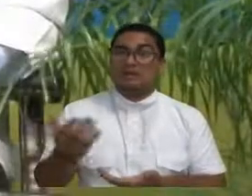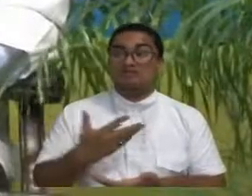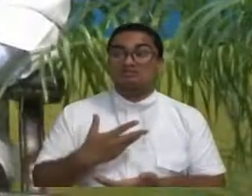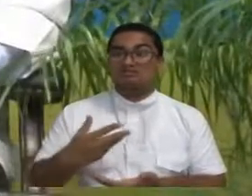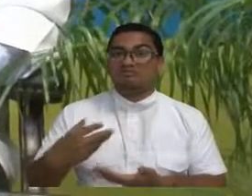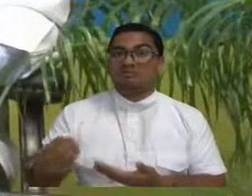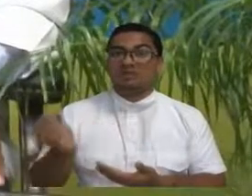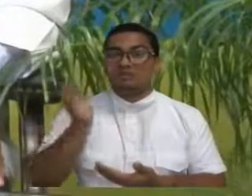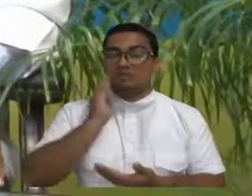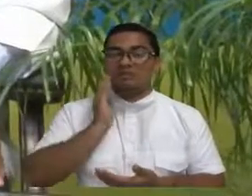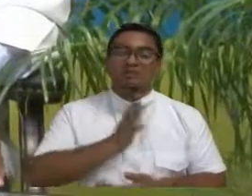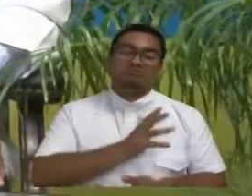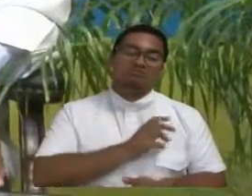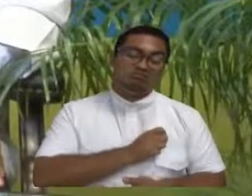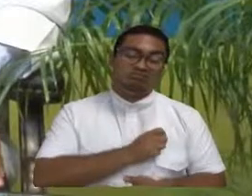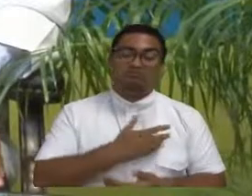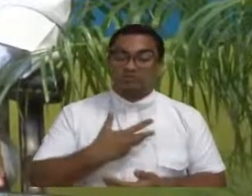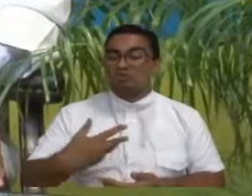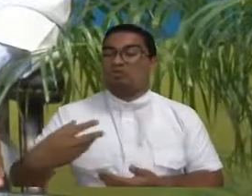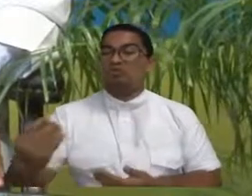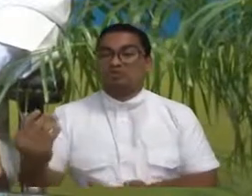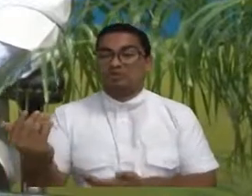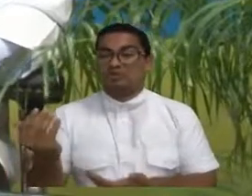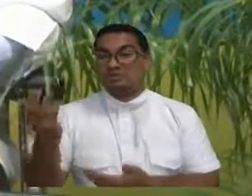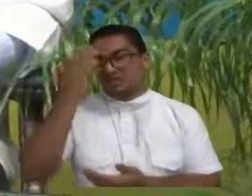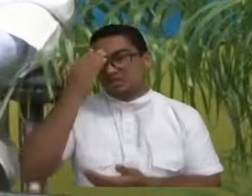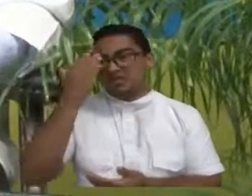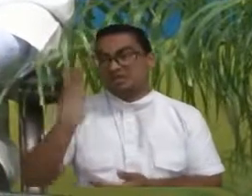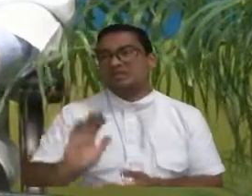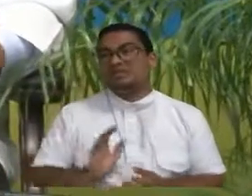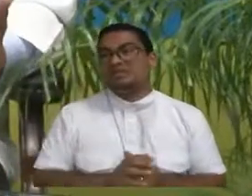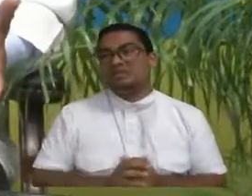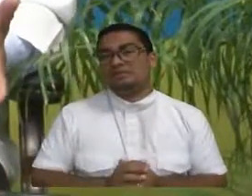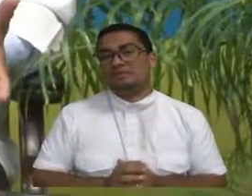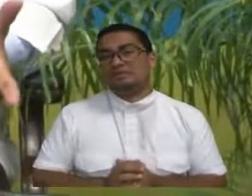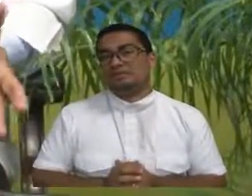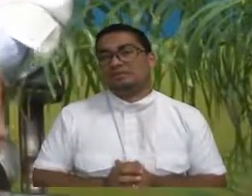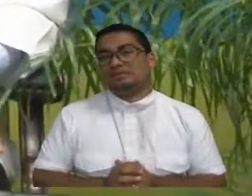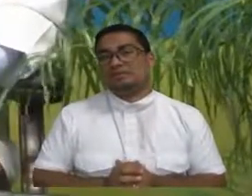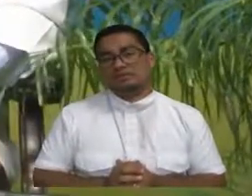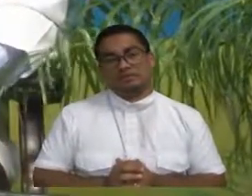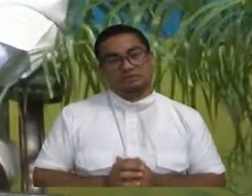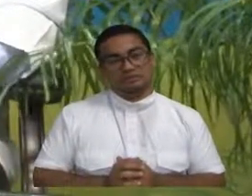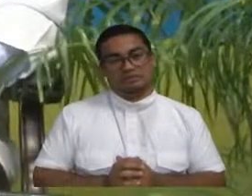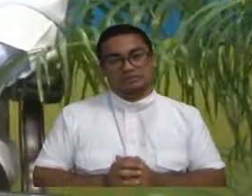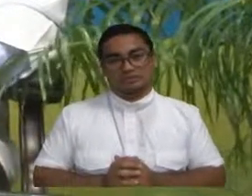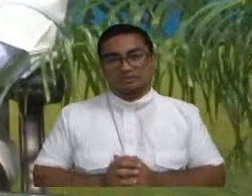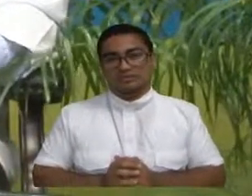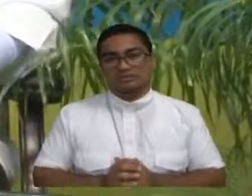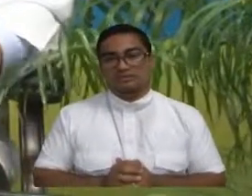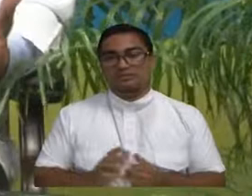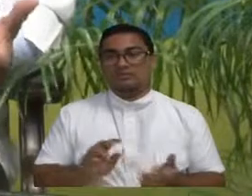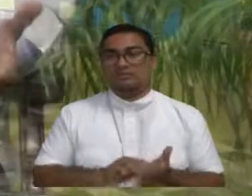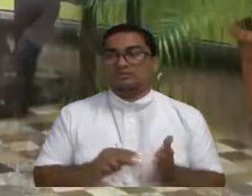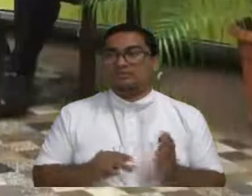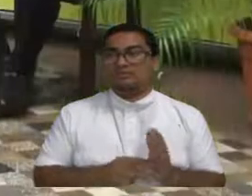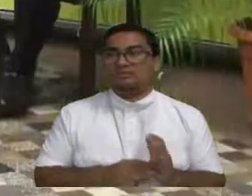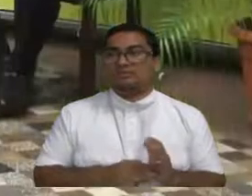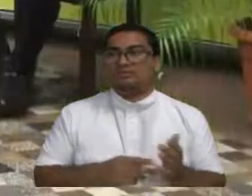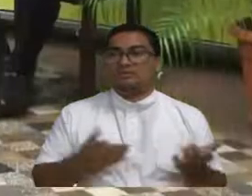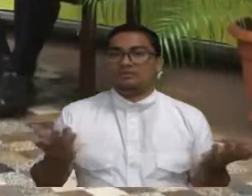madre. Lógicamente que van a haber cambios, pueden haber cambios en los niños. Pueden ser unos niños que estén llorando